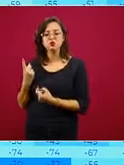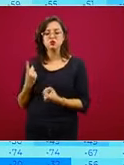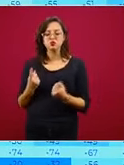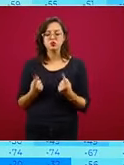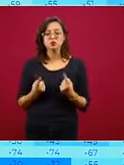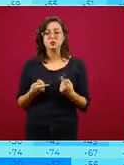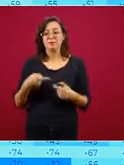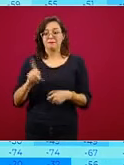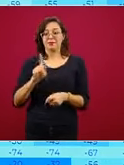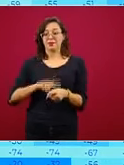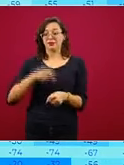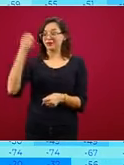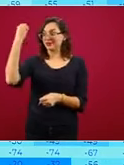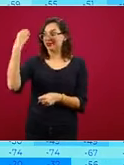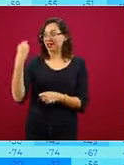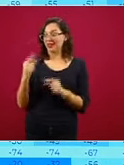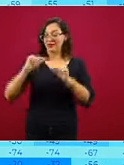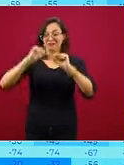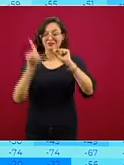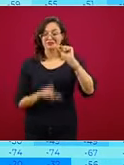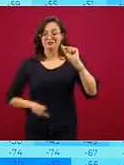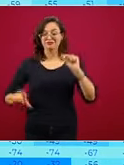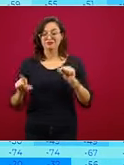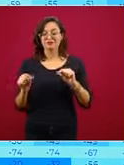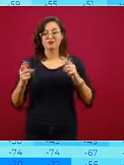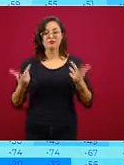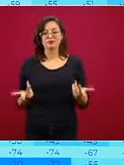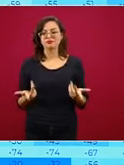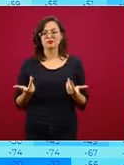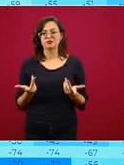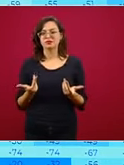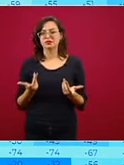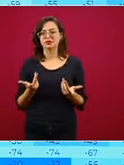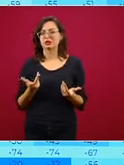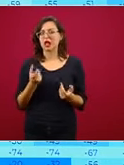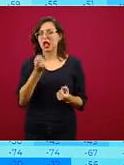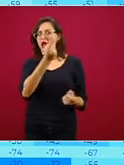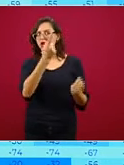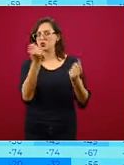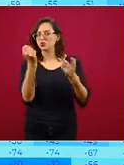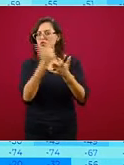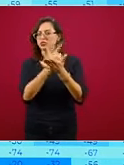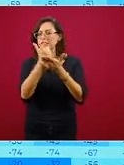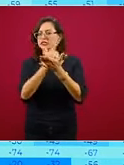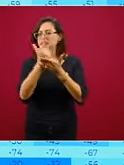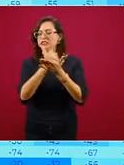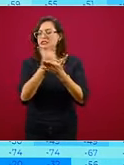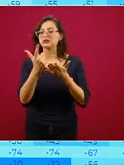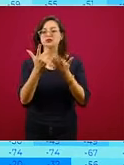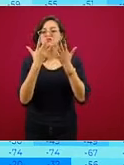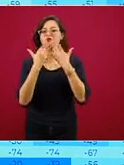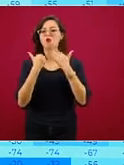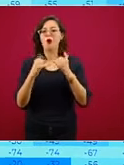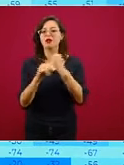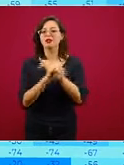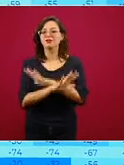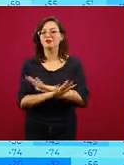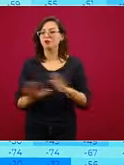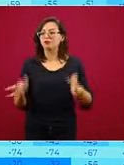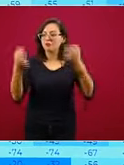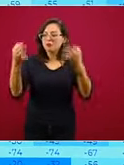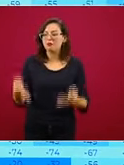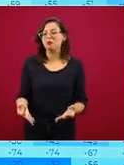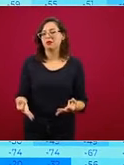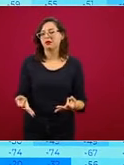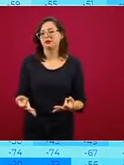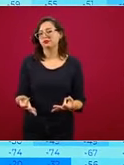no podemos presentar el semáforo nacional cuando va a estar con varios huecos grises por todos lados porque no hay información